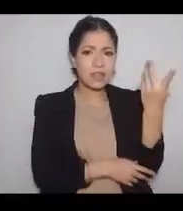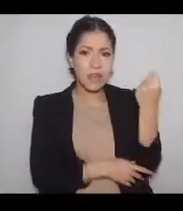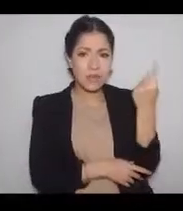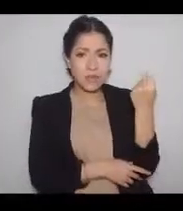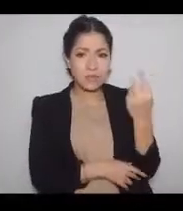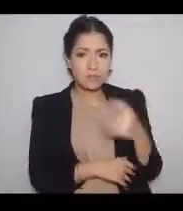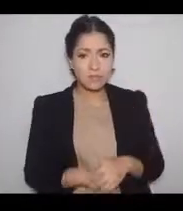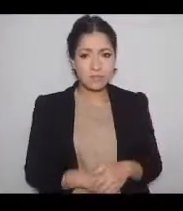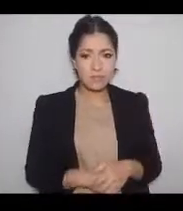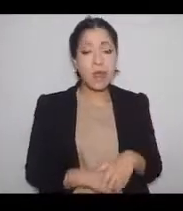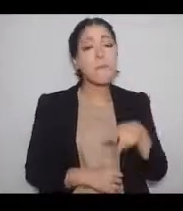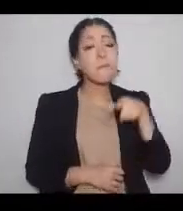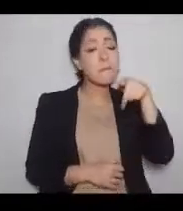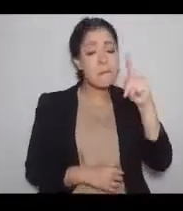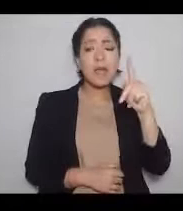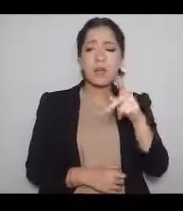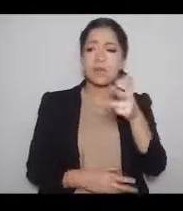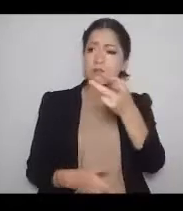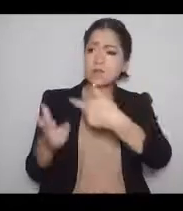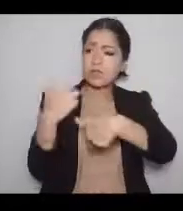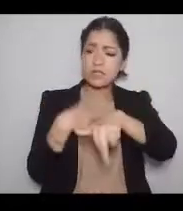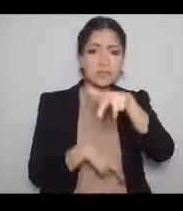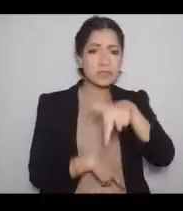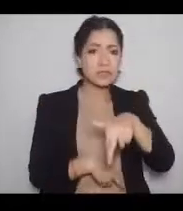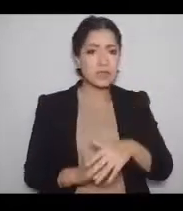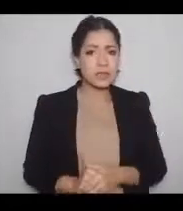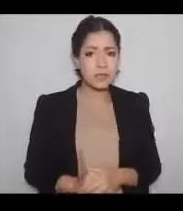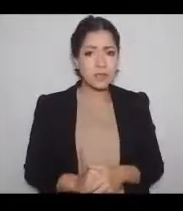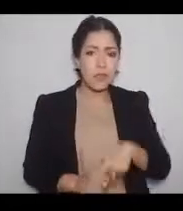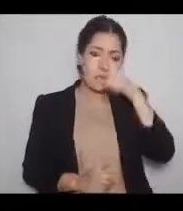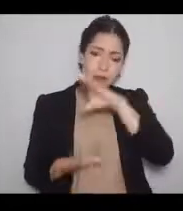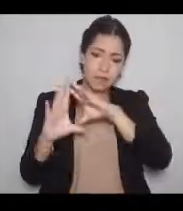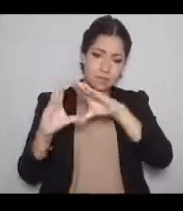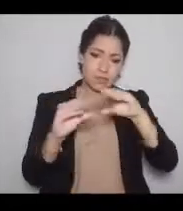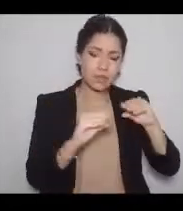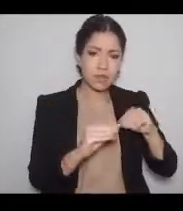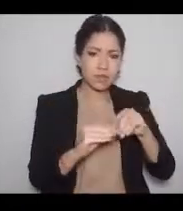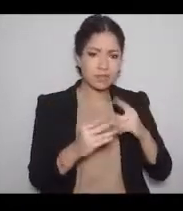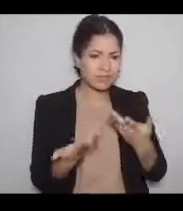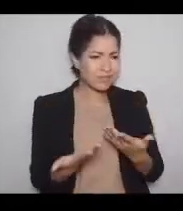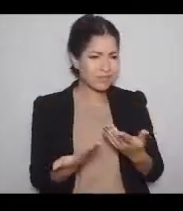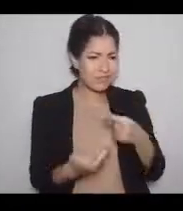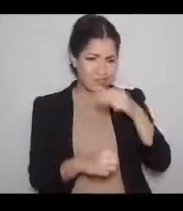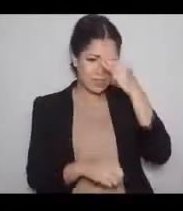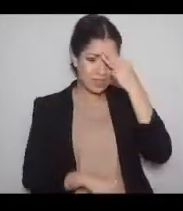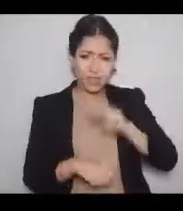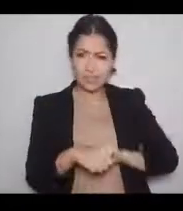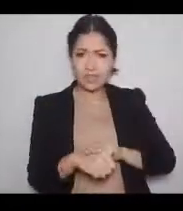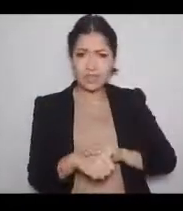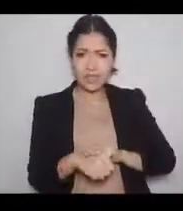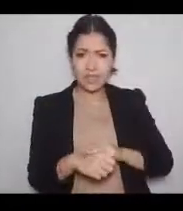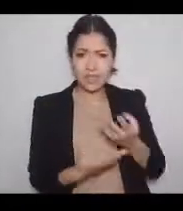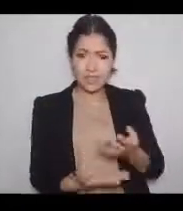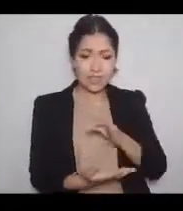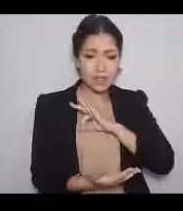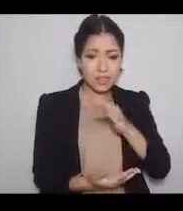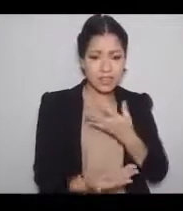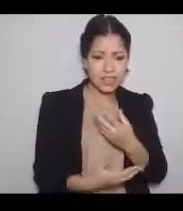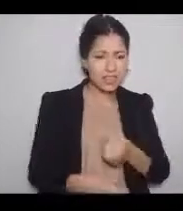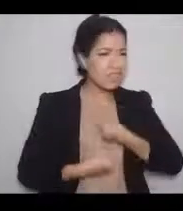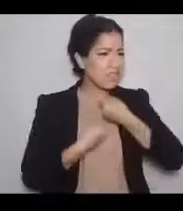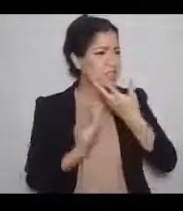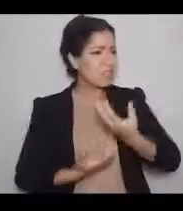para darte una lección. ¿La lección de que no te puedes aprender tus textos? Estás cabrón, ¿eh? Hablas de